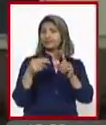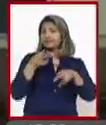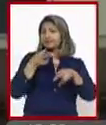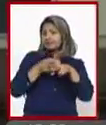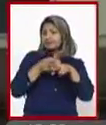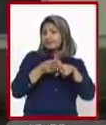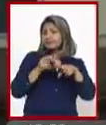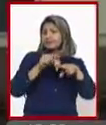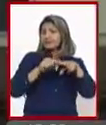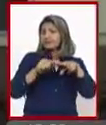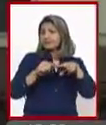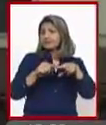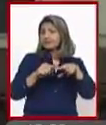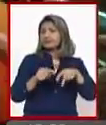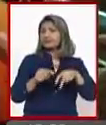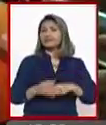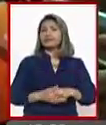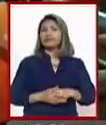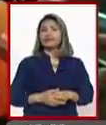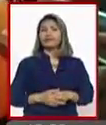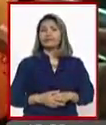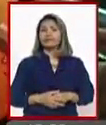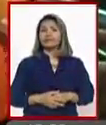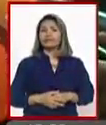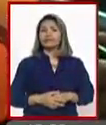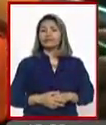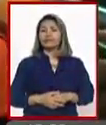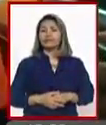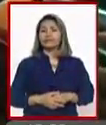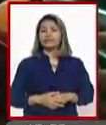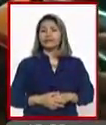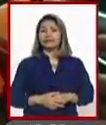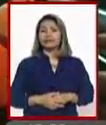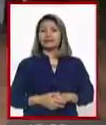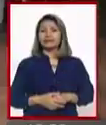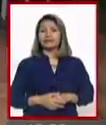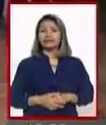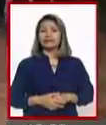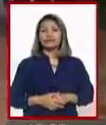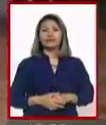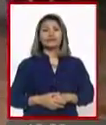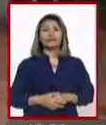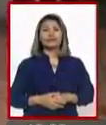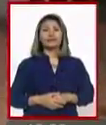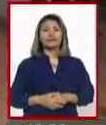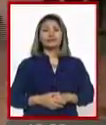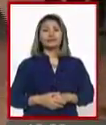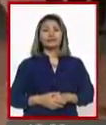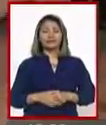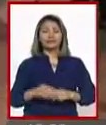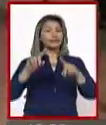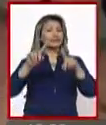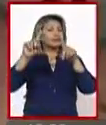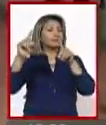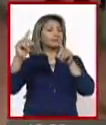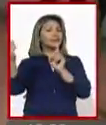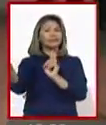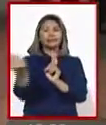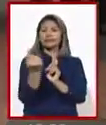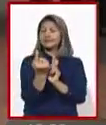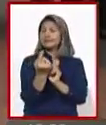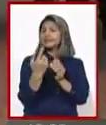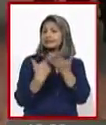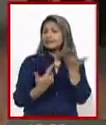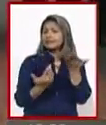apuñala en la pierna derecha. Iba a ver la corteja cuando estos tipos salen. Le preguntan si tiene plata, el otro le dijo